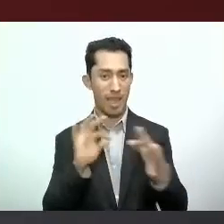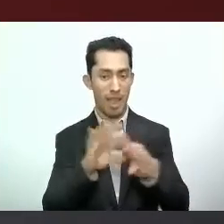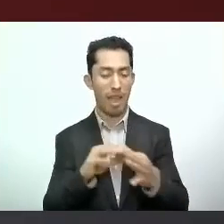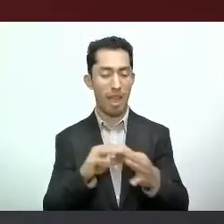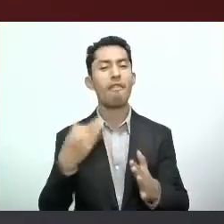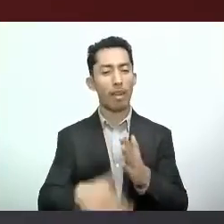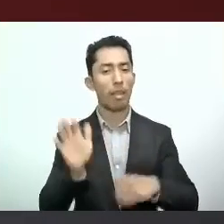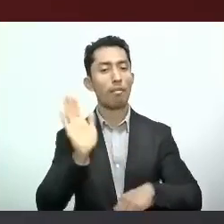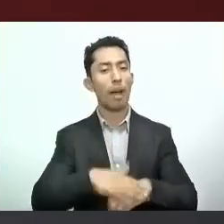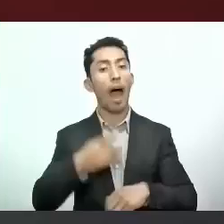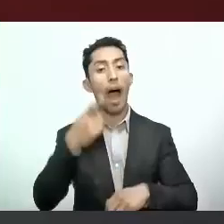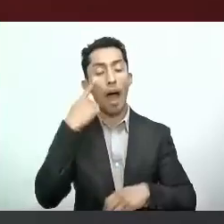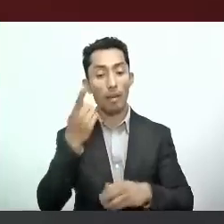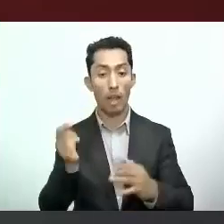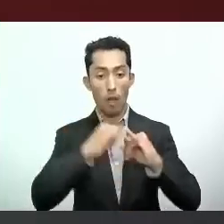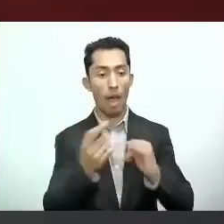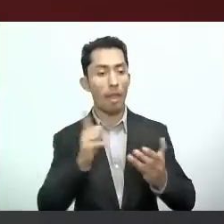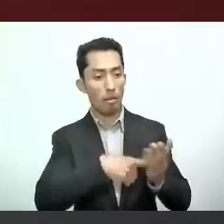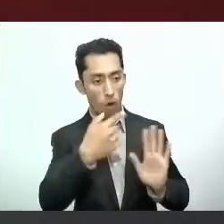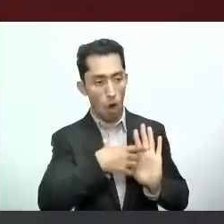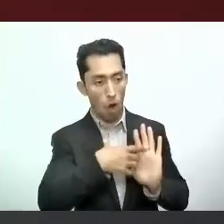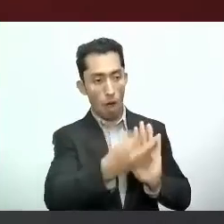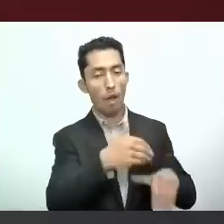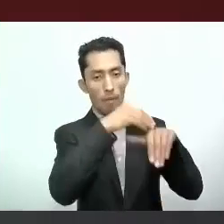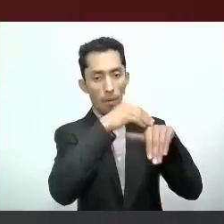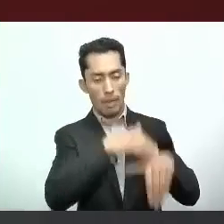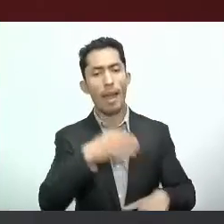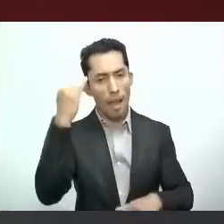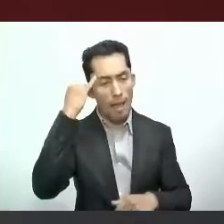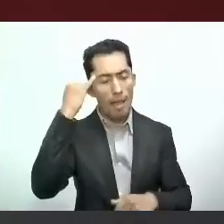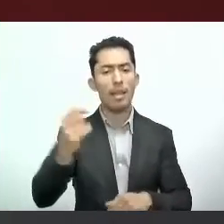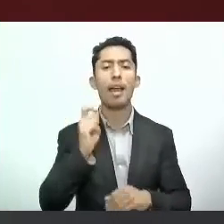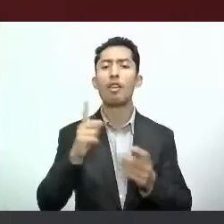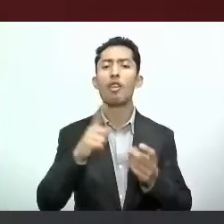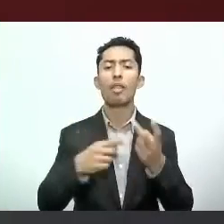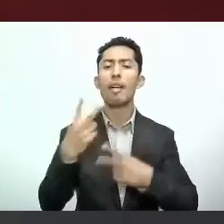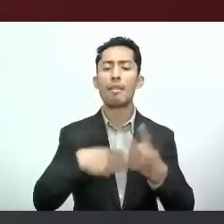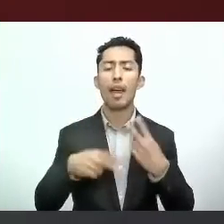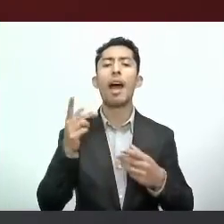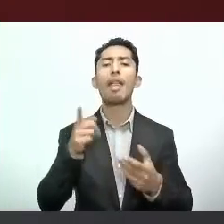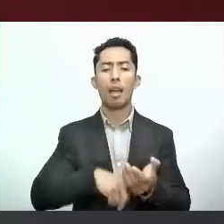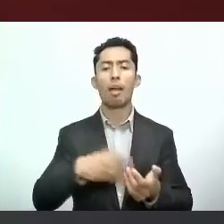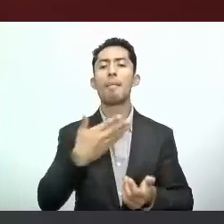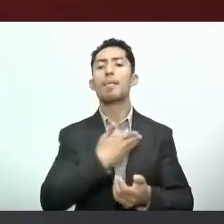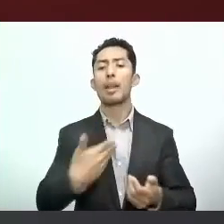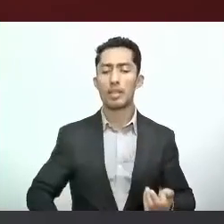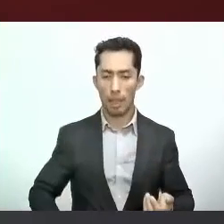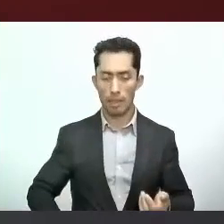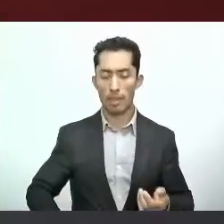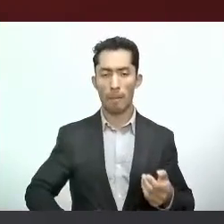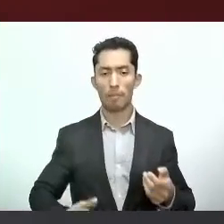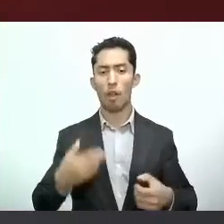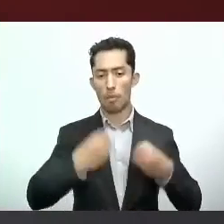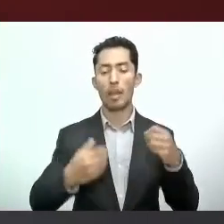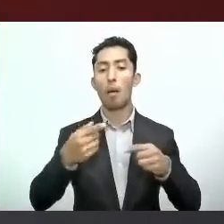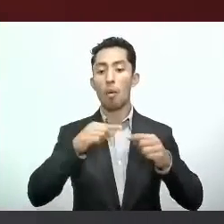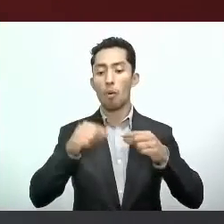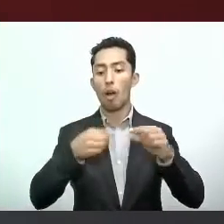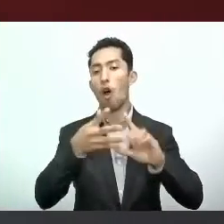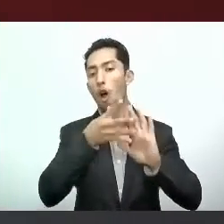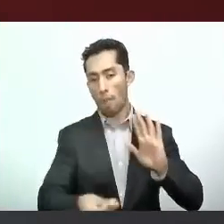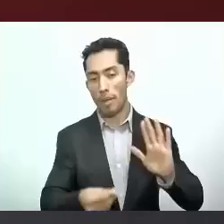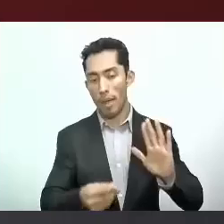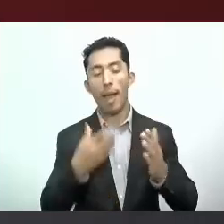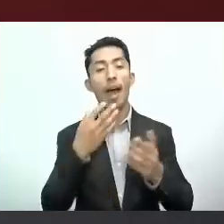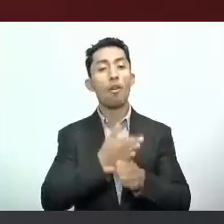la institucionalización y sí que fue una idea que surgió desde la presidencia hacia abajo. Entonces, lo que vamos a comenzar a hacer